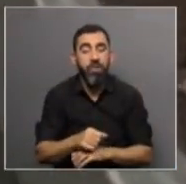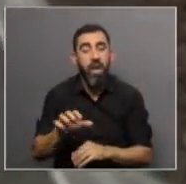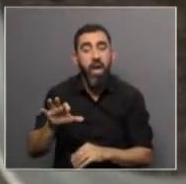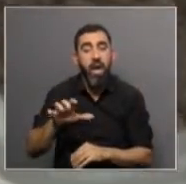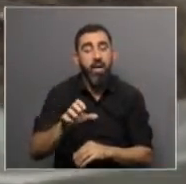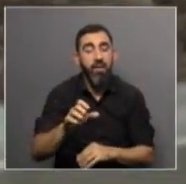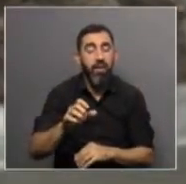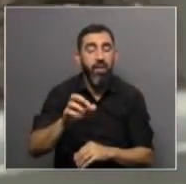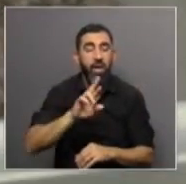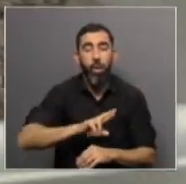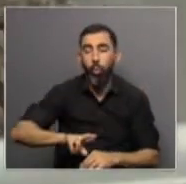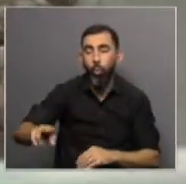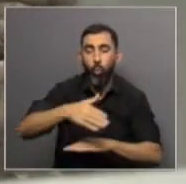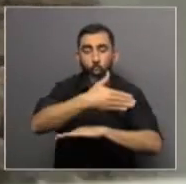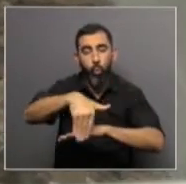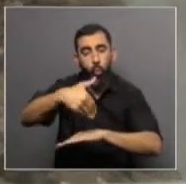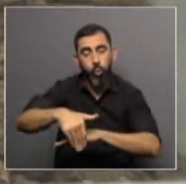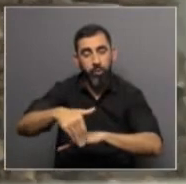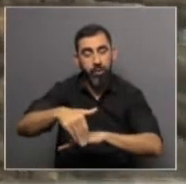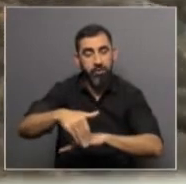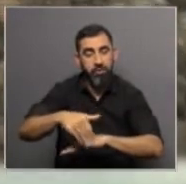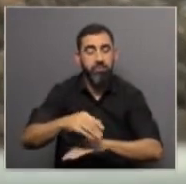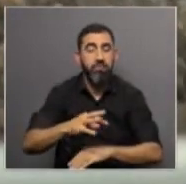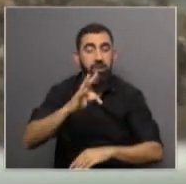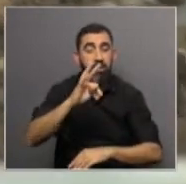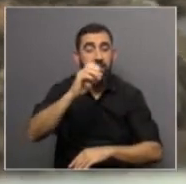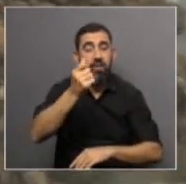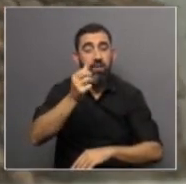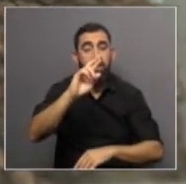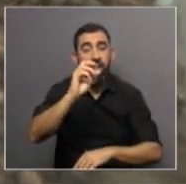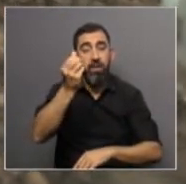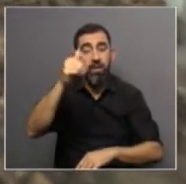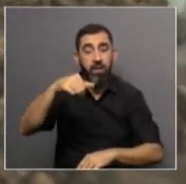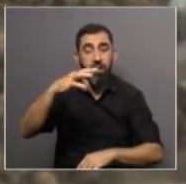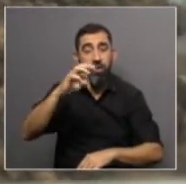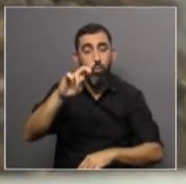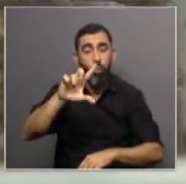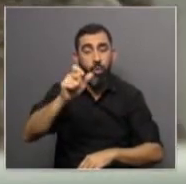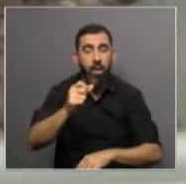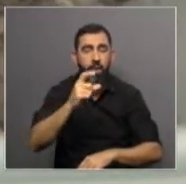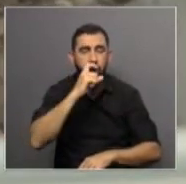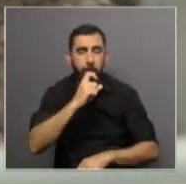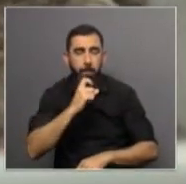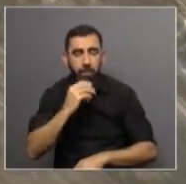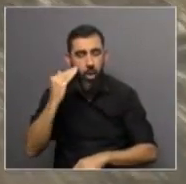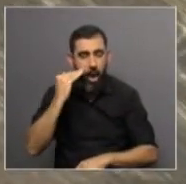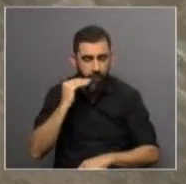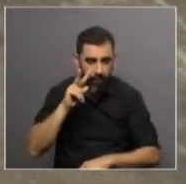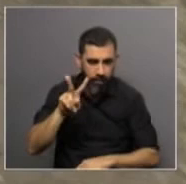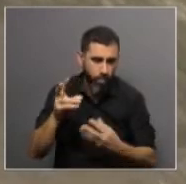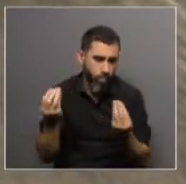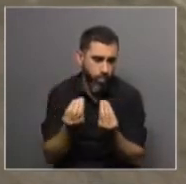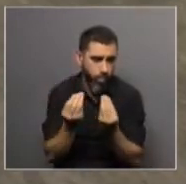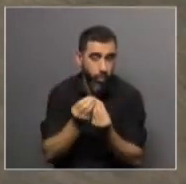arañas de la carretera, que son unas tarántulas que son muy comunes de ver en los meses de marzo y abril. Y estas arañas, por